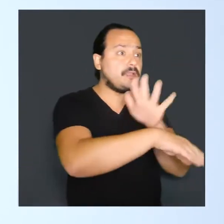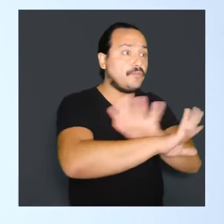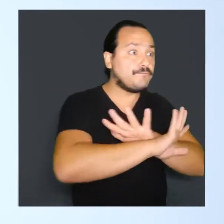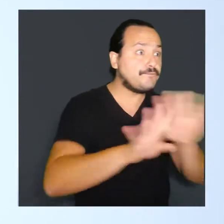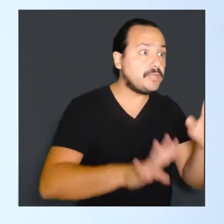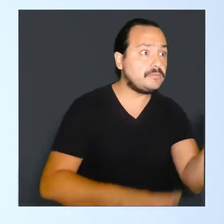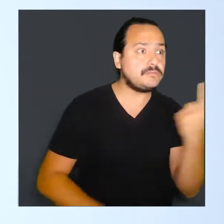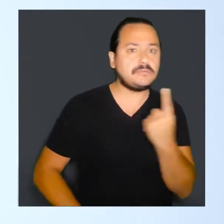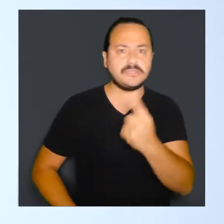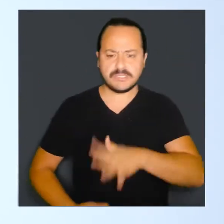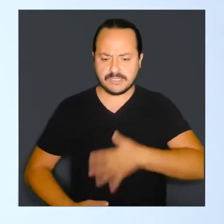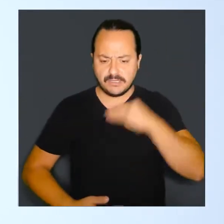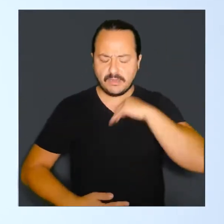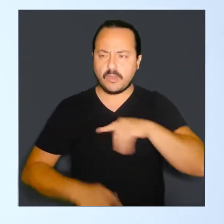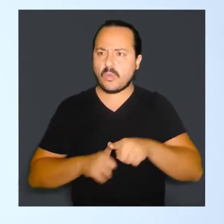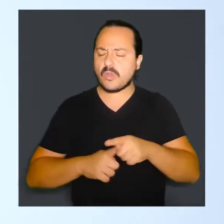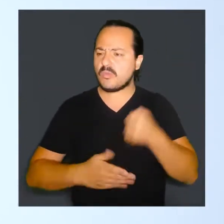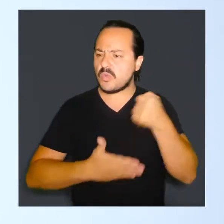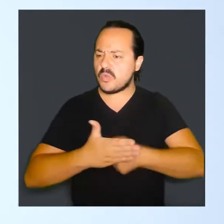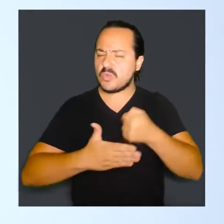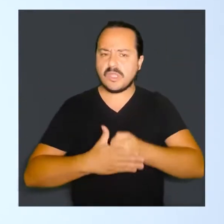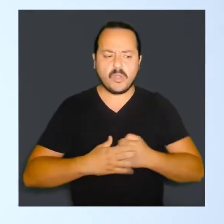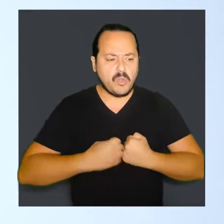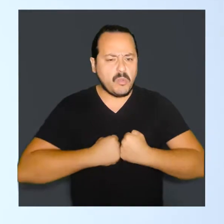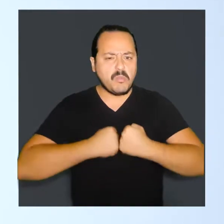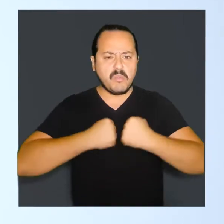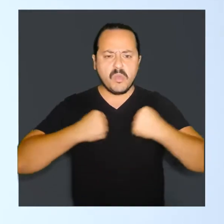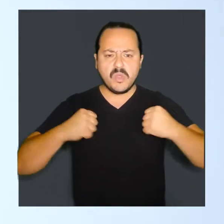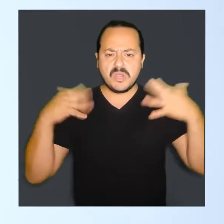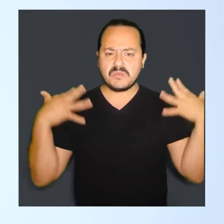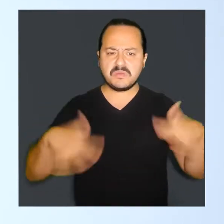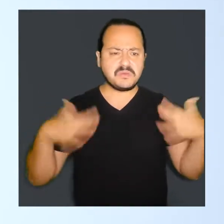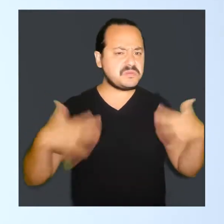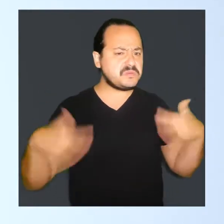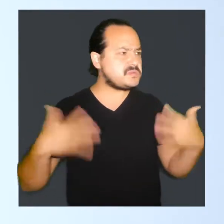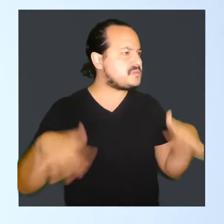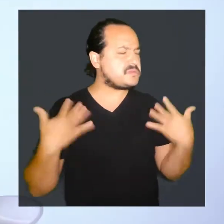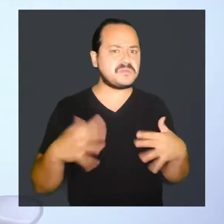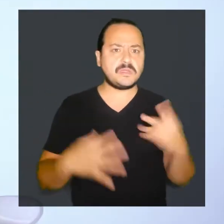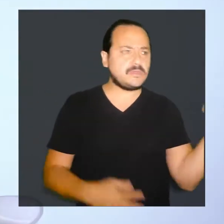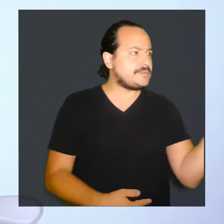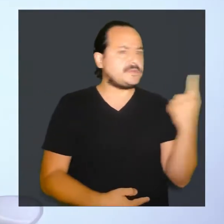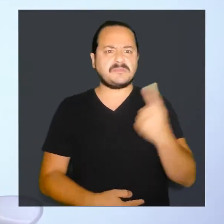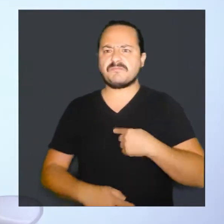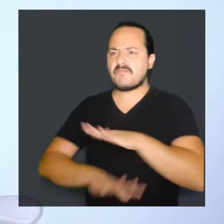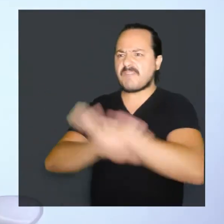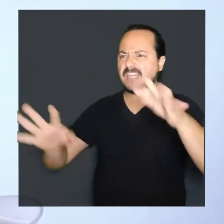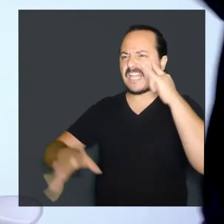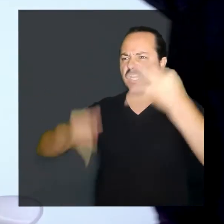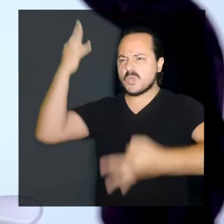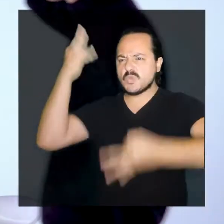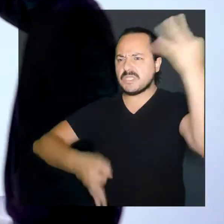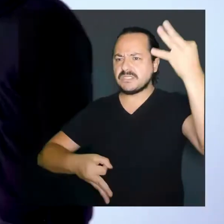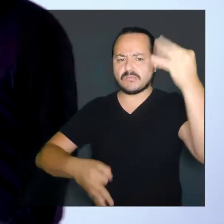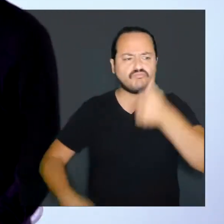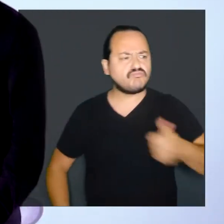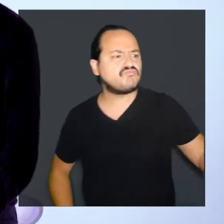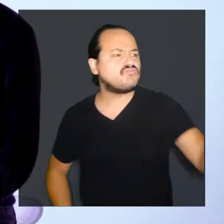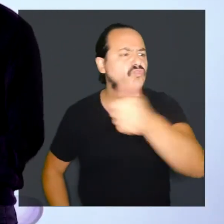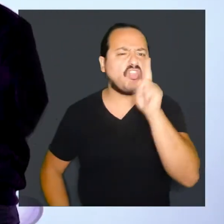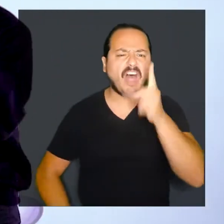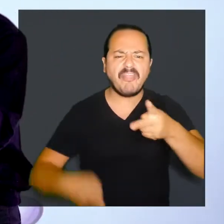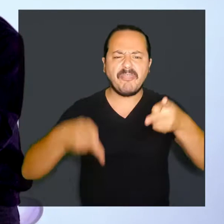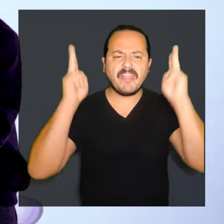a veces vamos al teatro y salimos impregnados de una rabia y un empoderamiento que nos sorprende. Todas estas sensaciones tienen que ver... ¡Basta de